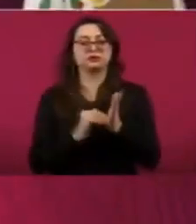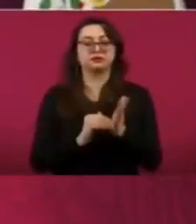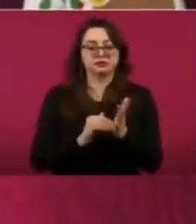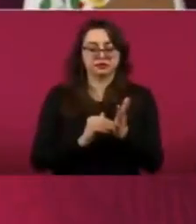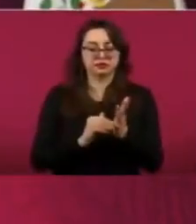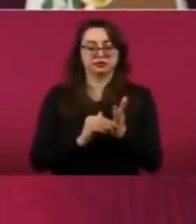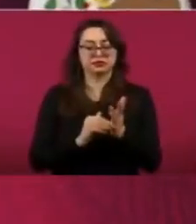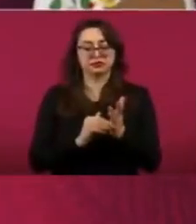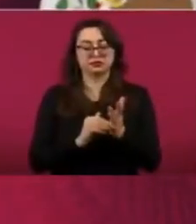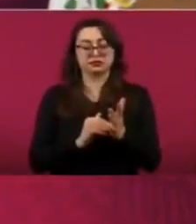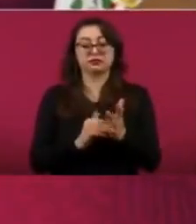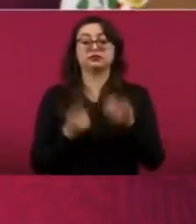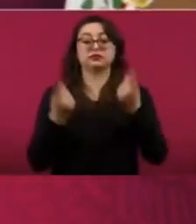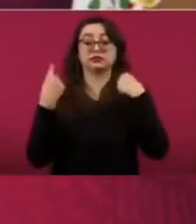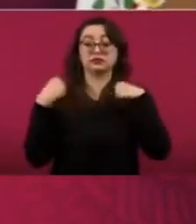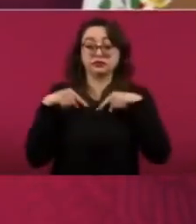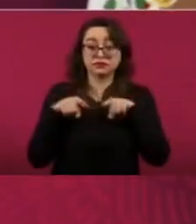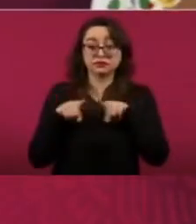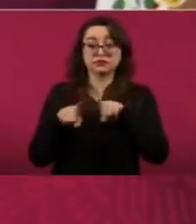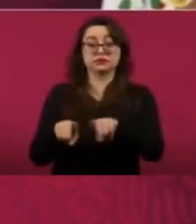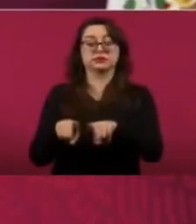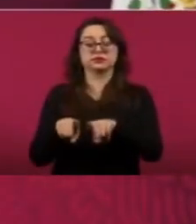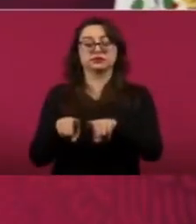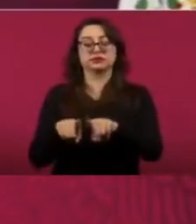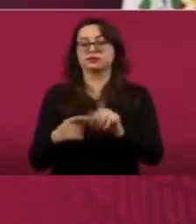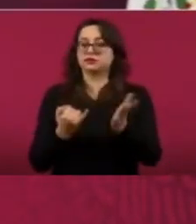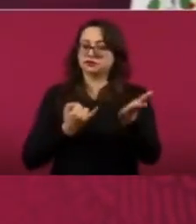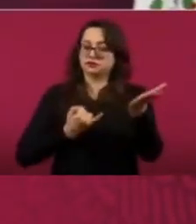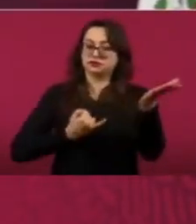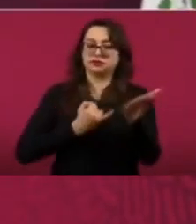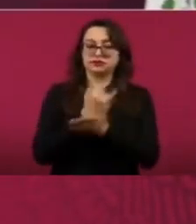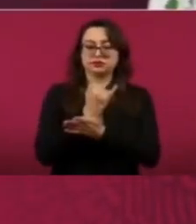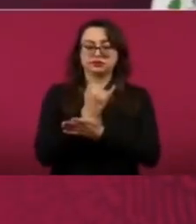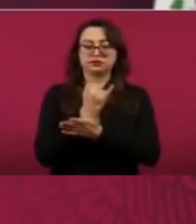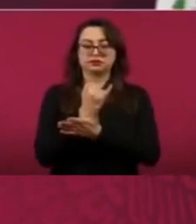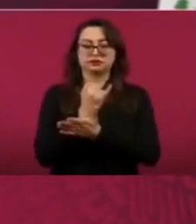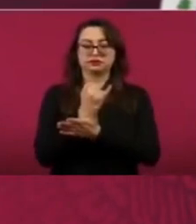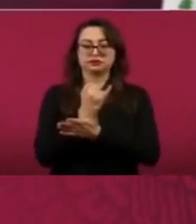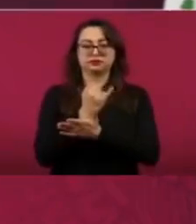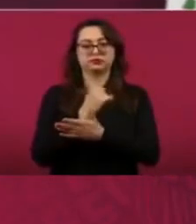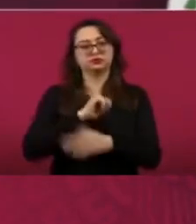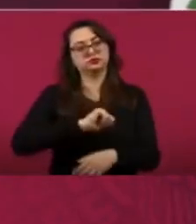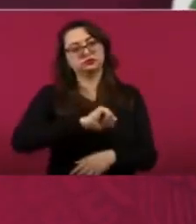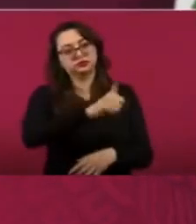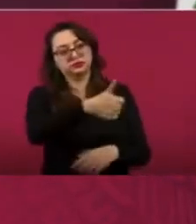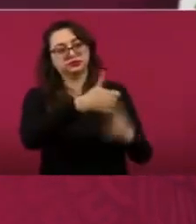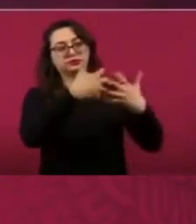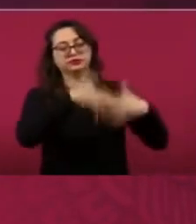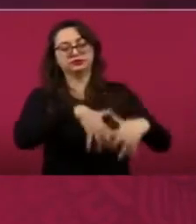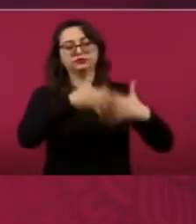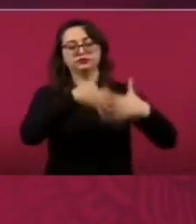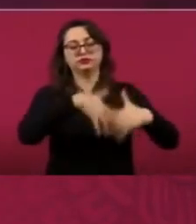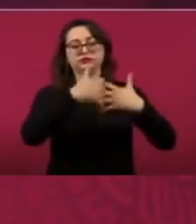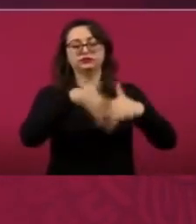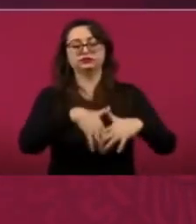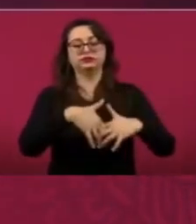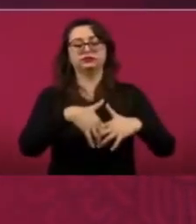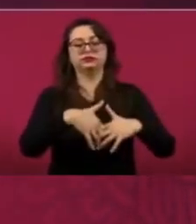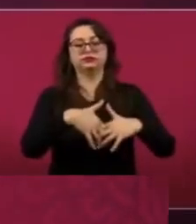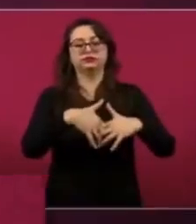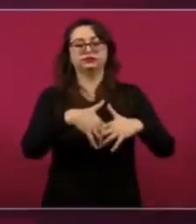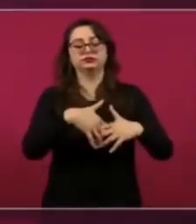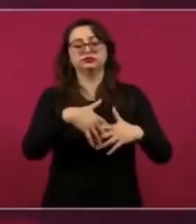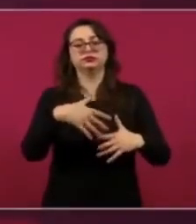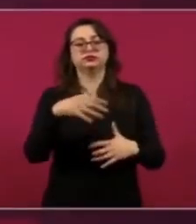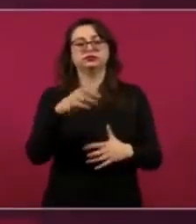Y al mismo tiempo también tomamos la decisión de crear otra planta en